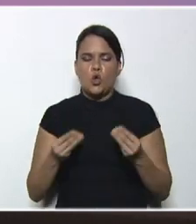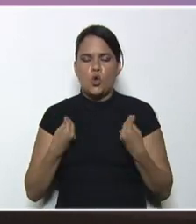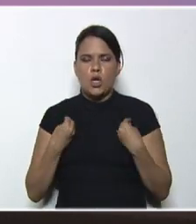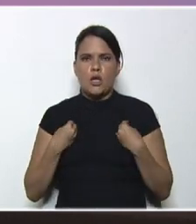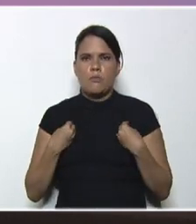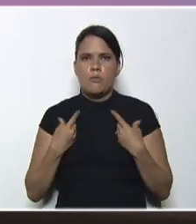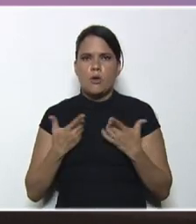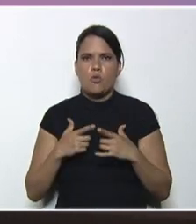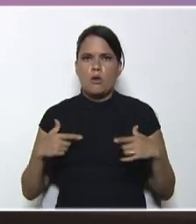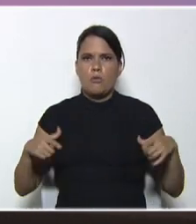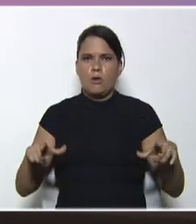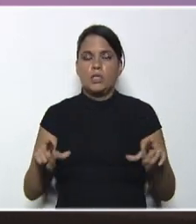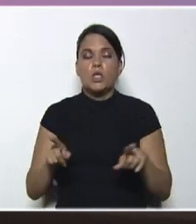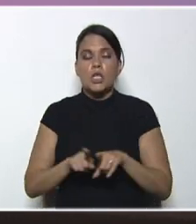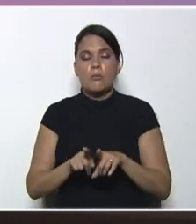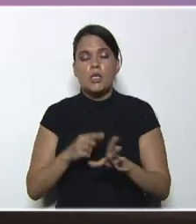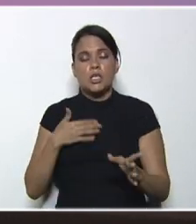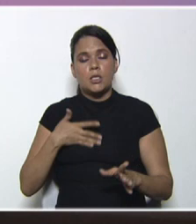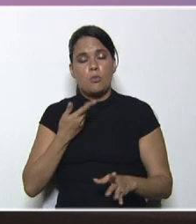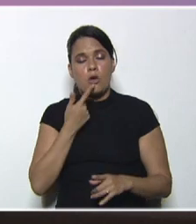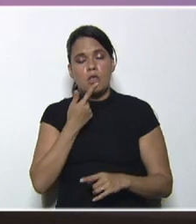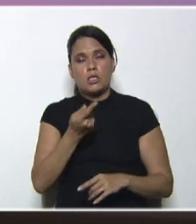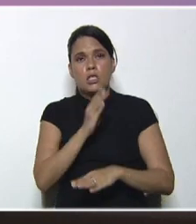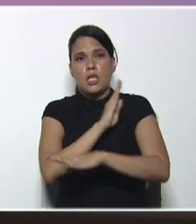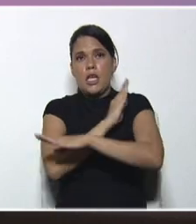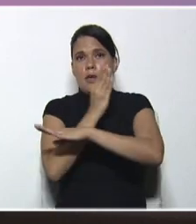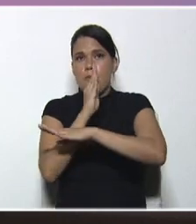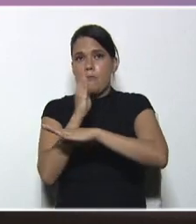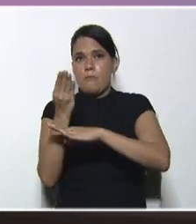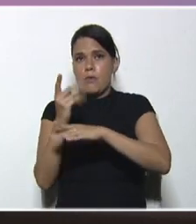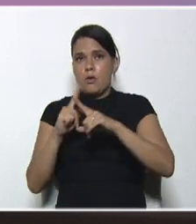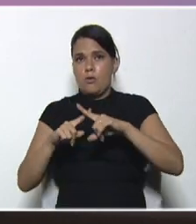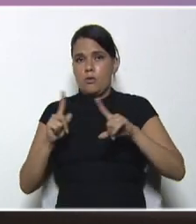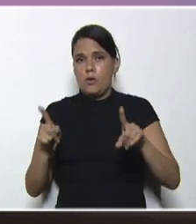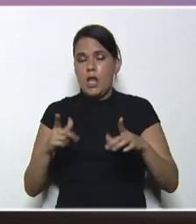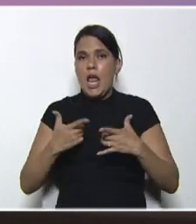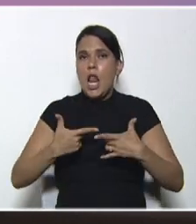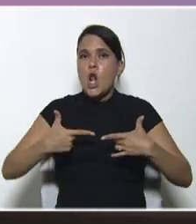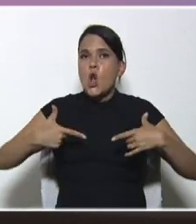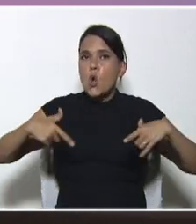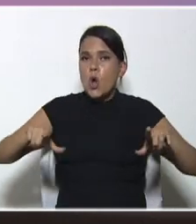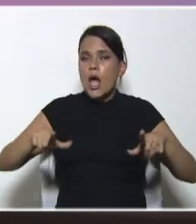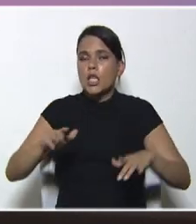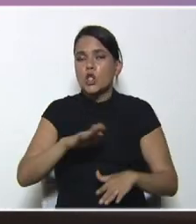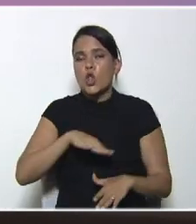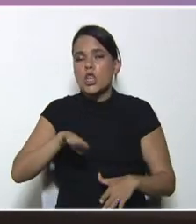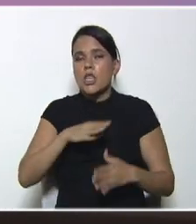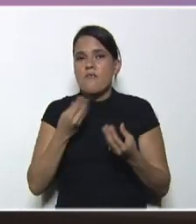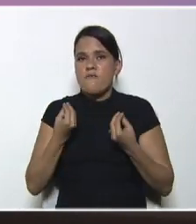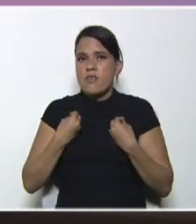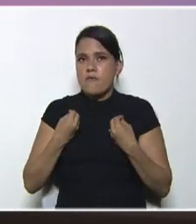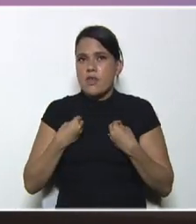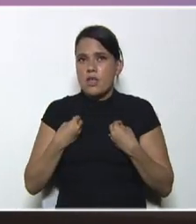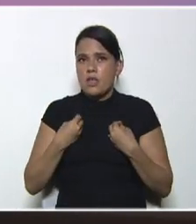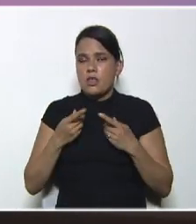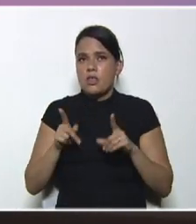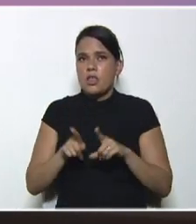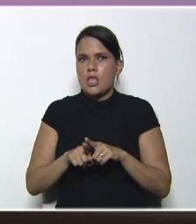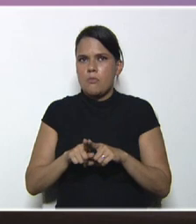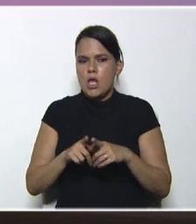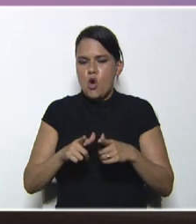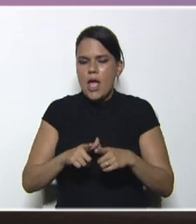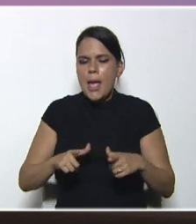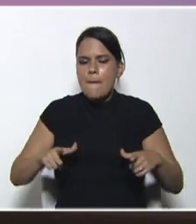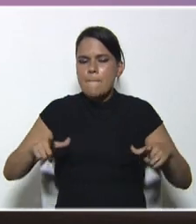También se considera biodiversidad el lugar donde ellos viven, también los ecosistemas,